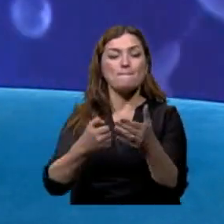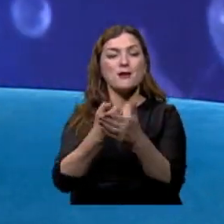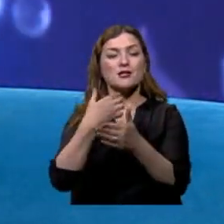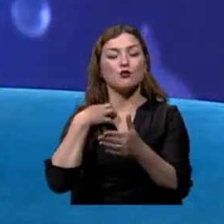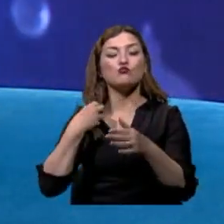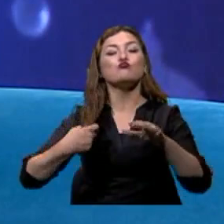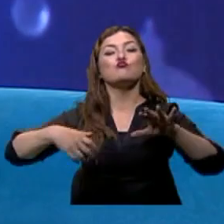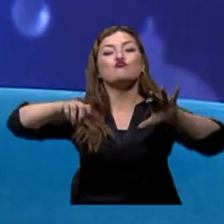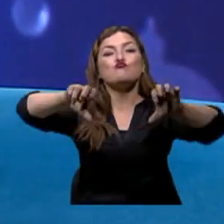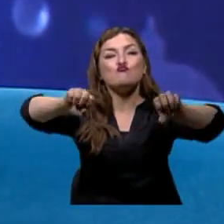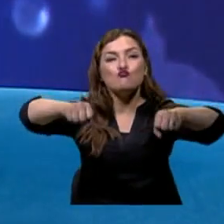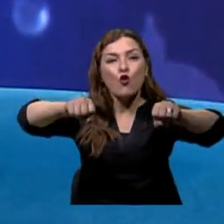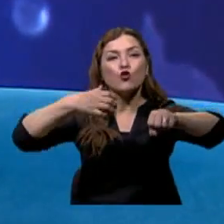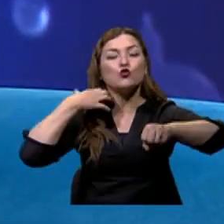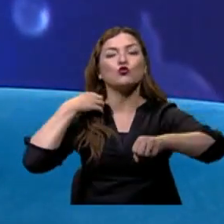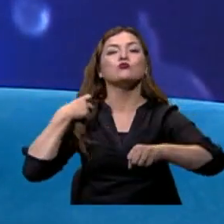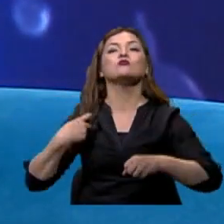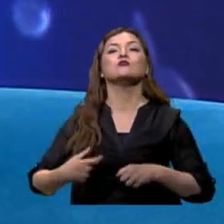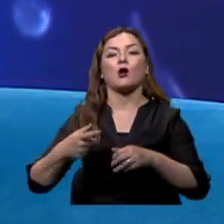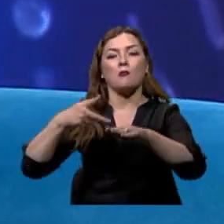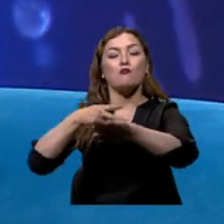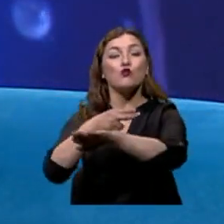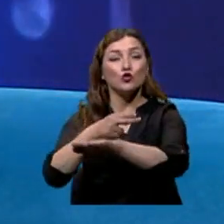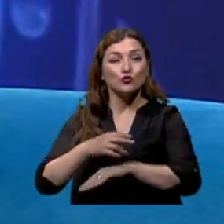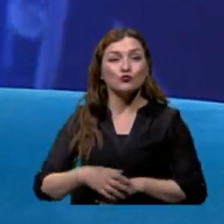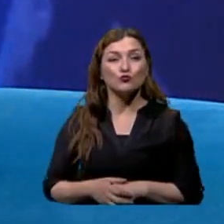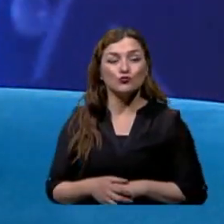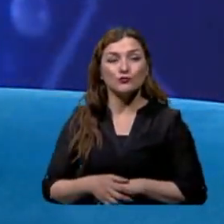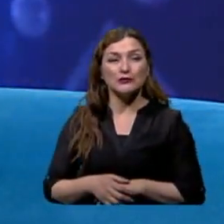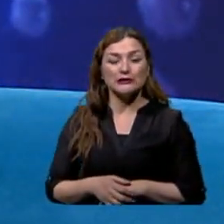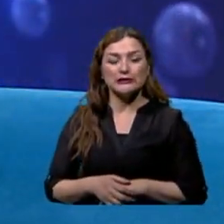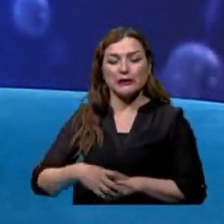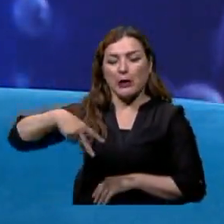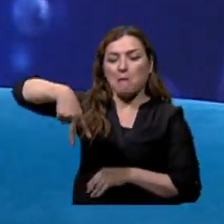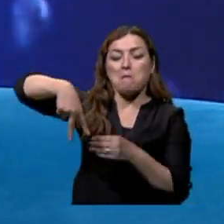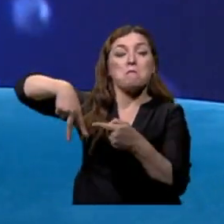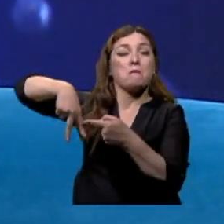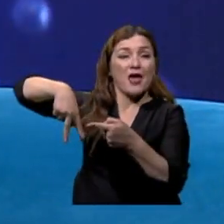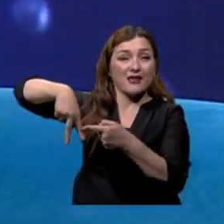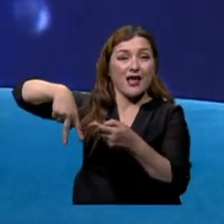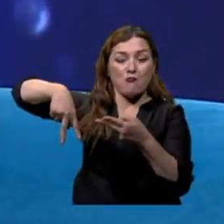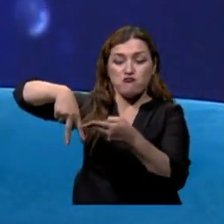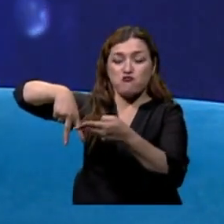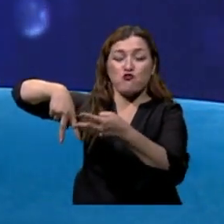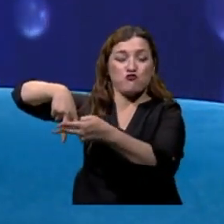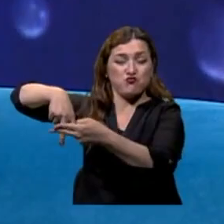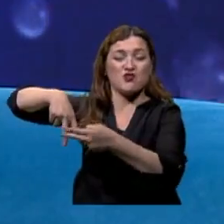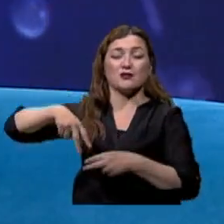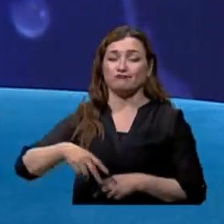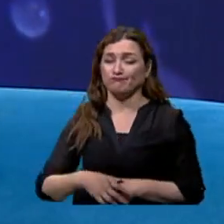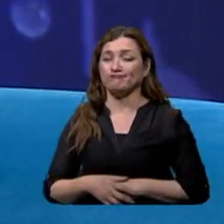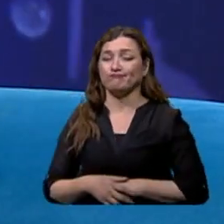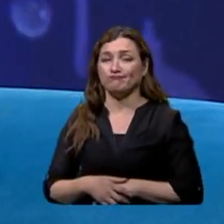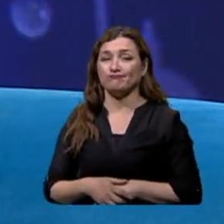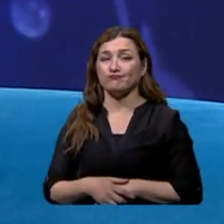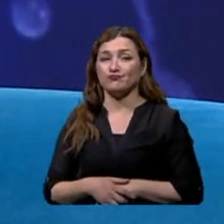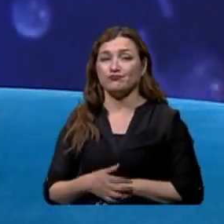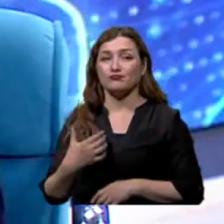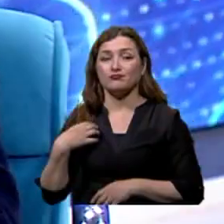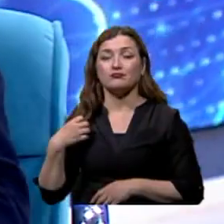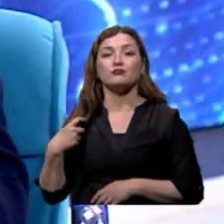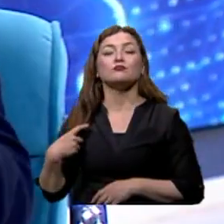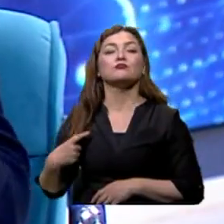moto sobre todo, las amputaciones de miembros inferiores son las más frecuentes, las de tibia o las de fémur.